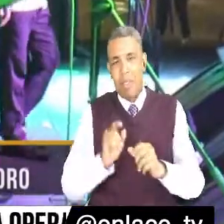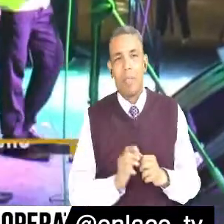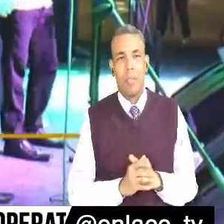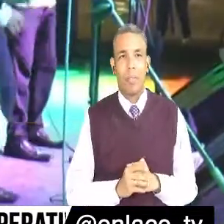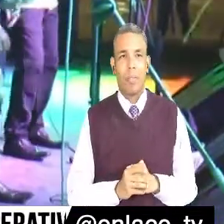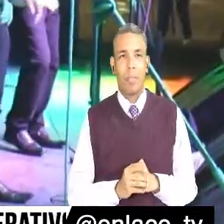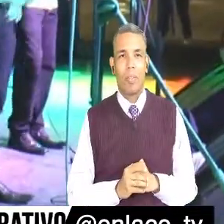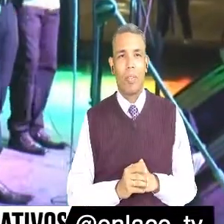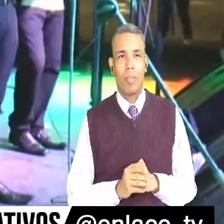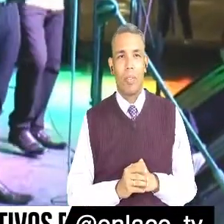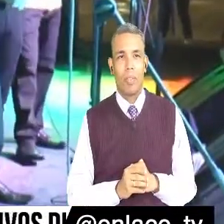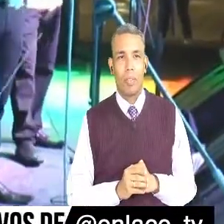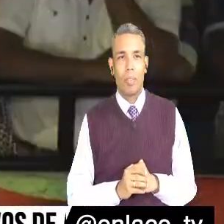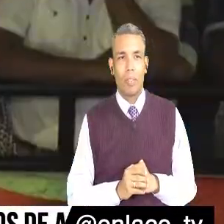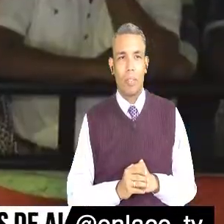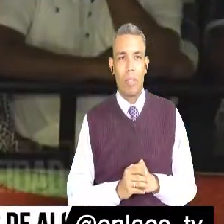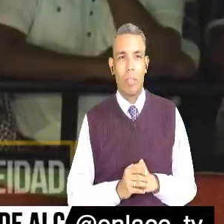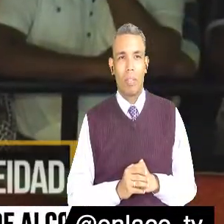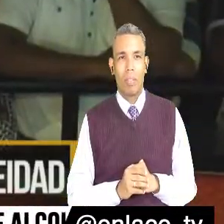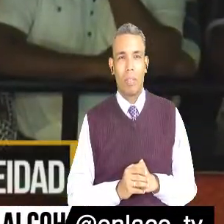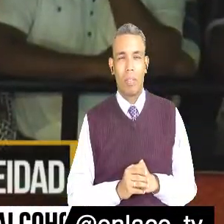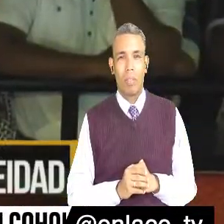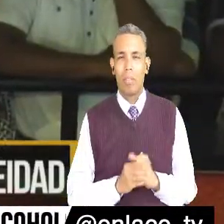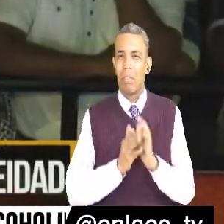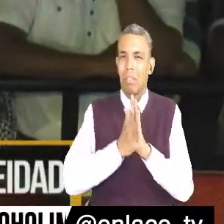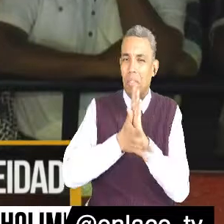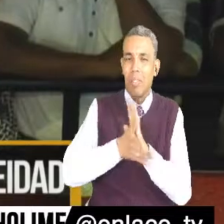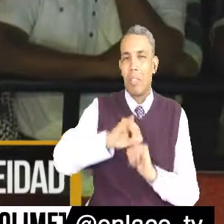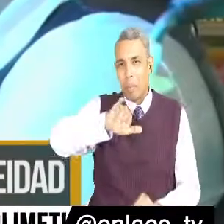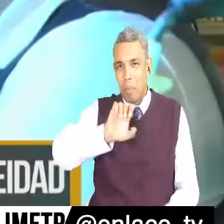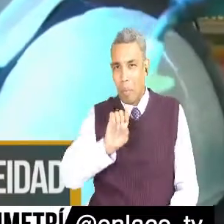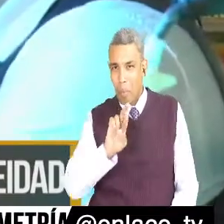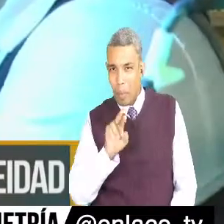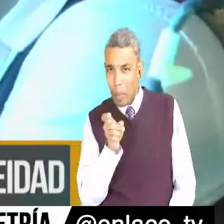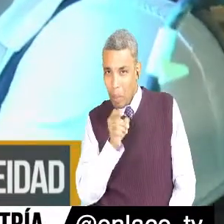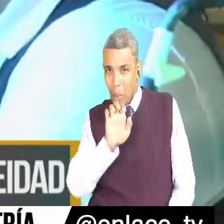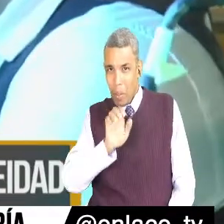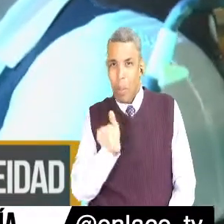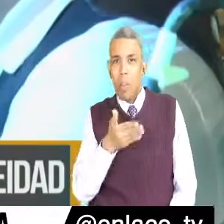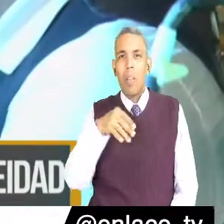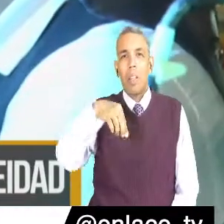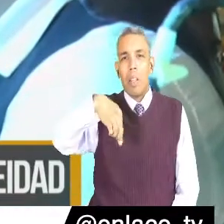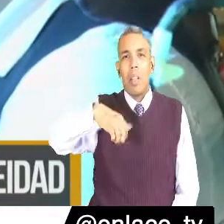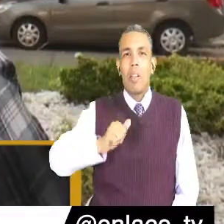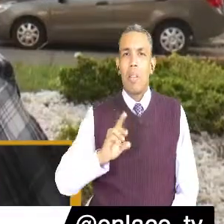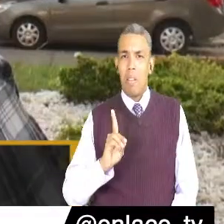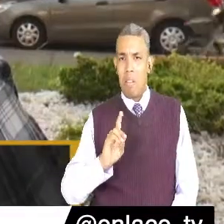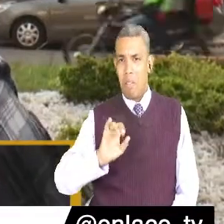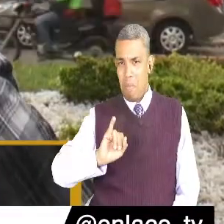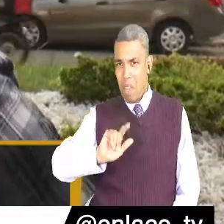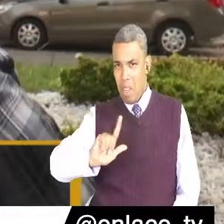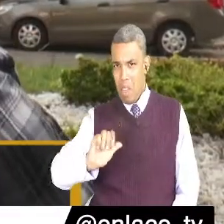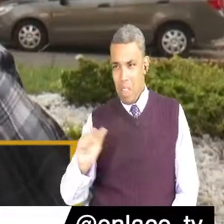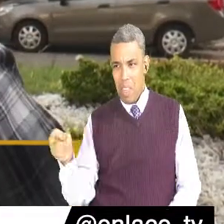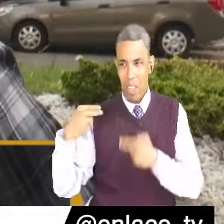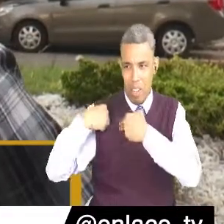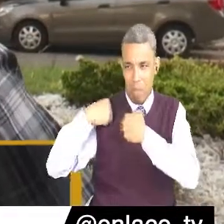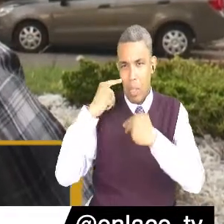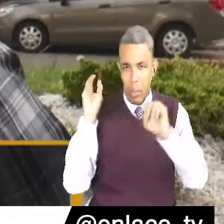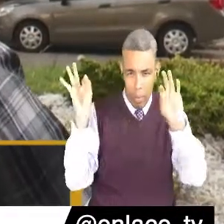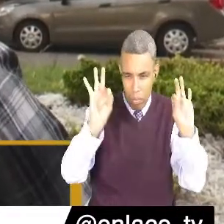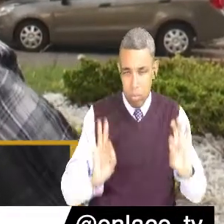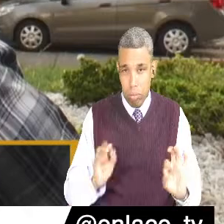95 de Barranca Bermeja. Así lo ha dado a conocer Jorge Padilla Ríos, organizador de este encuentro cultural. Manifestar de que la barranqueñidad